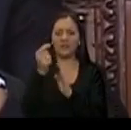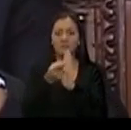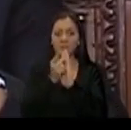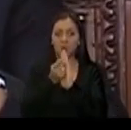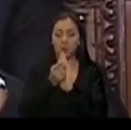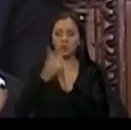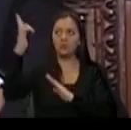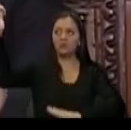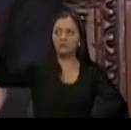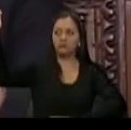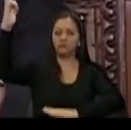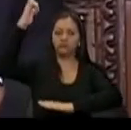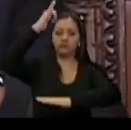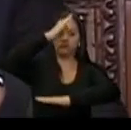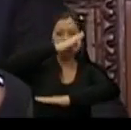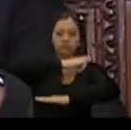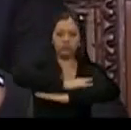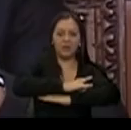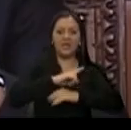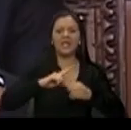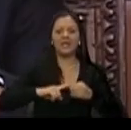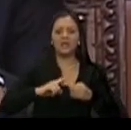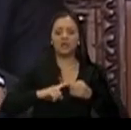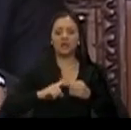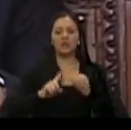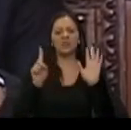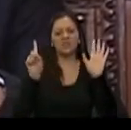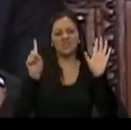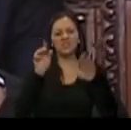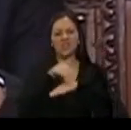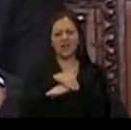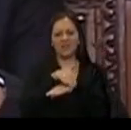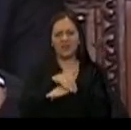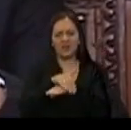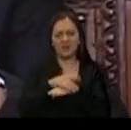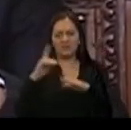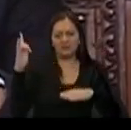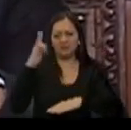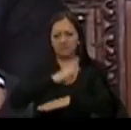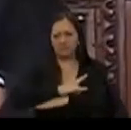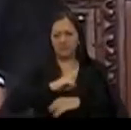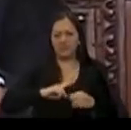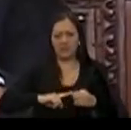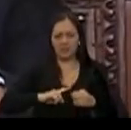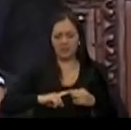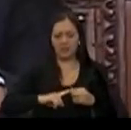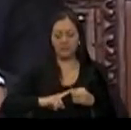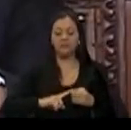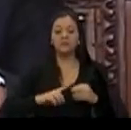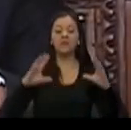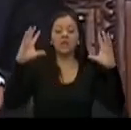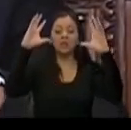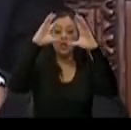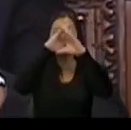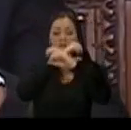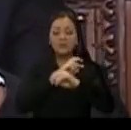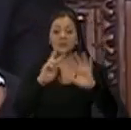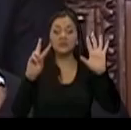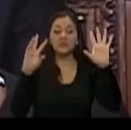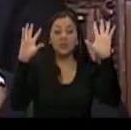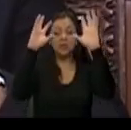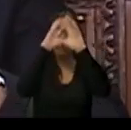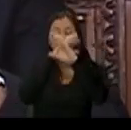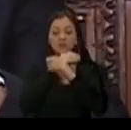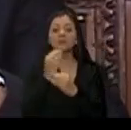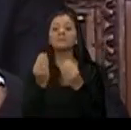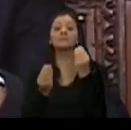Quito para llegar a las 18 horas a la ciudad capital. A las 19 horas realizará la visita